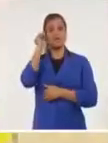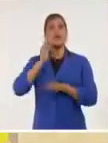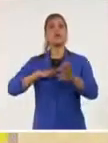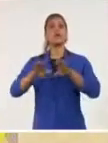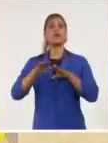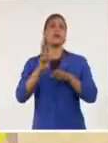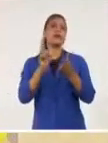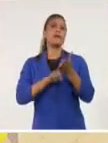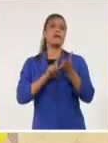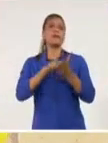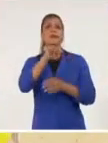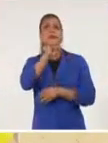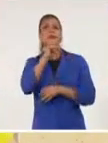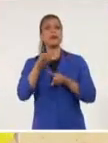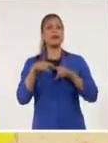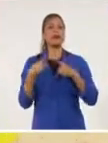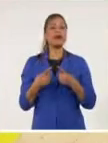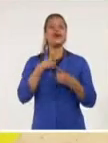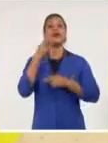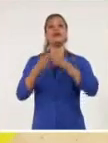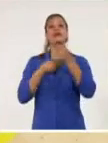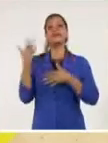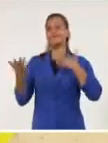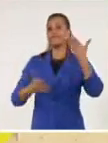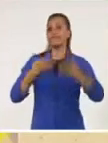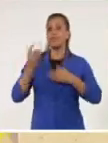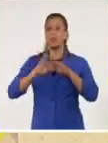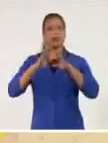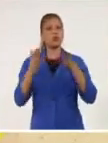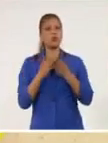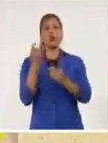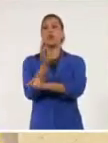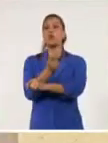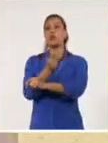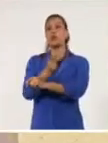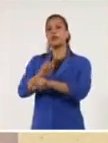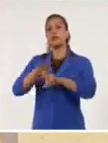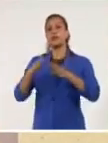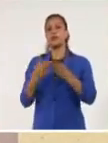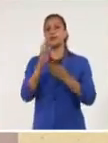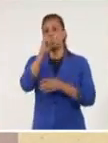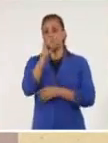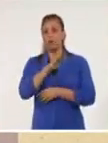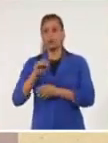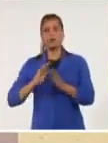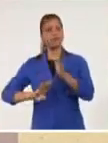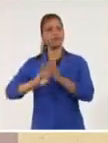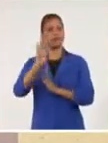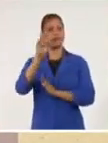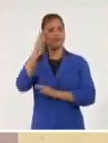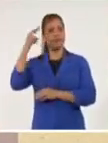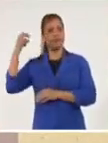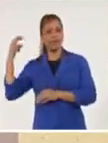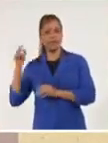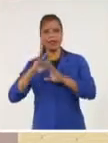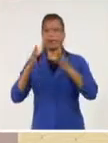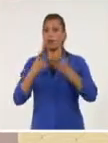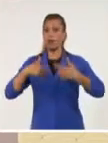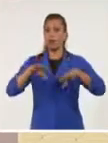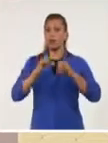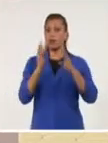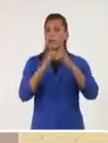para realizar actividades y acciones educativas para con nuestros niños y desarrollarlas así en las condiciones del hogar que yo